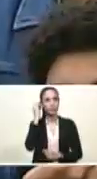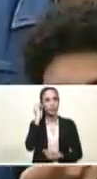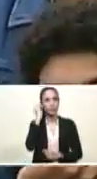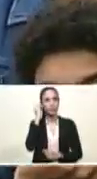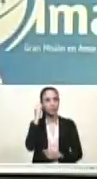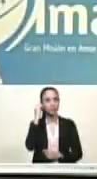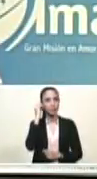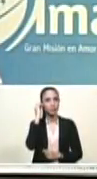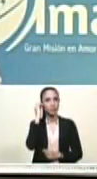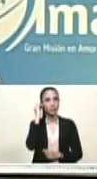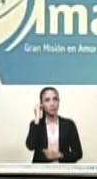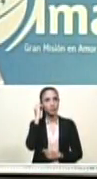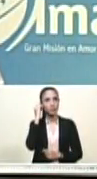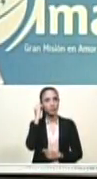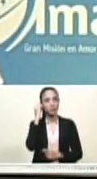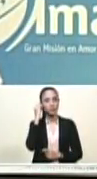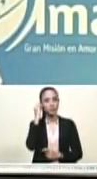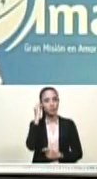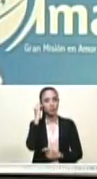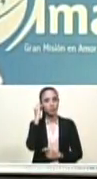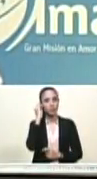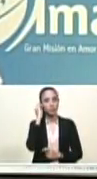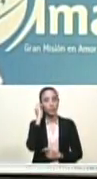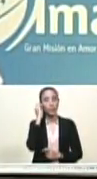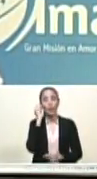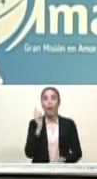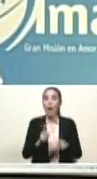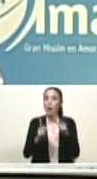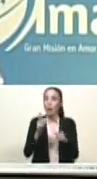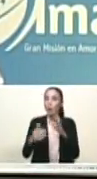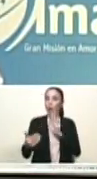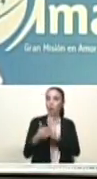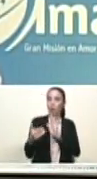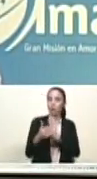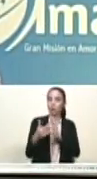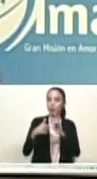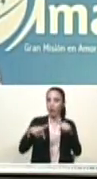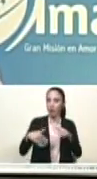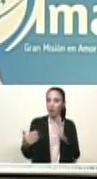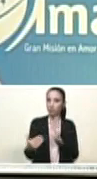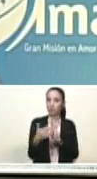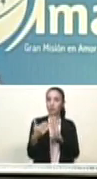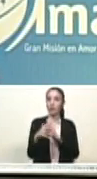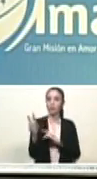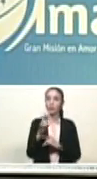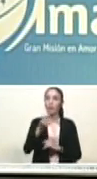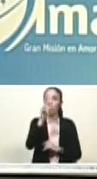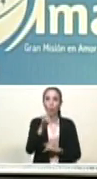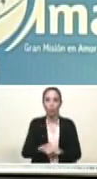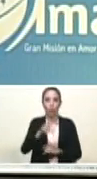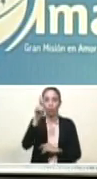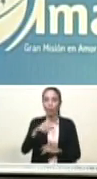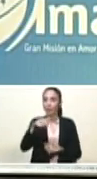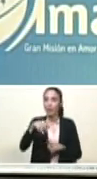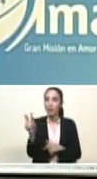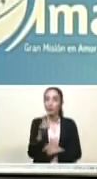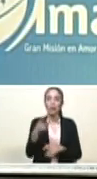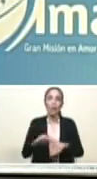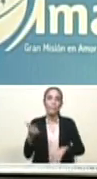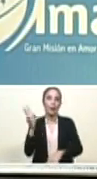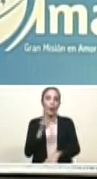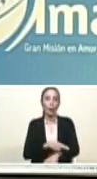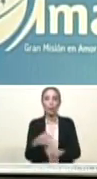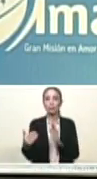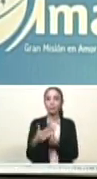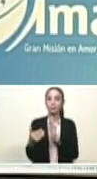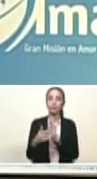frente a los que hacen lobby diario por dañar a Venezuela. Todos los días Venezuela es perseguida. Hacen